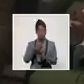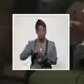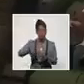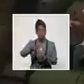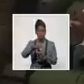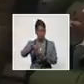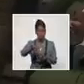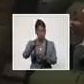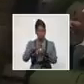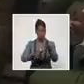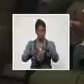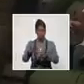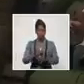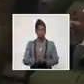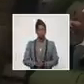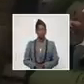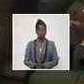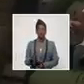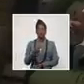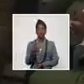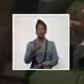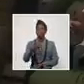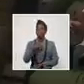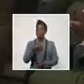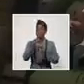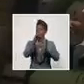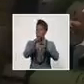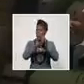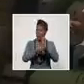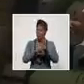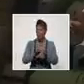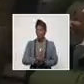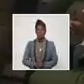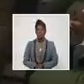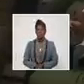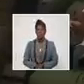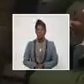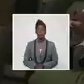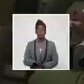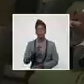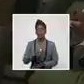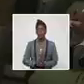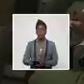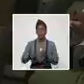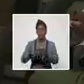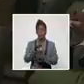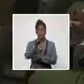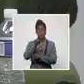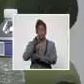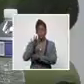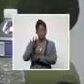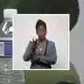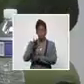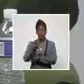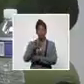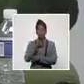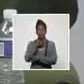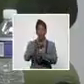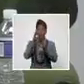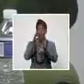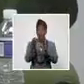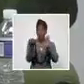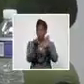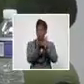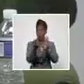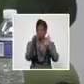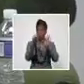regimos por las medidas que el día 28 de enero, a solicitud de este Consejo, aprobó